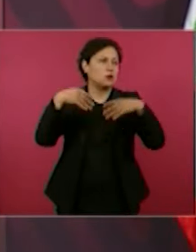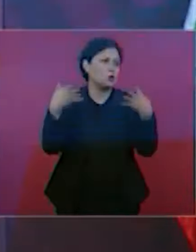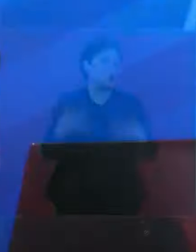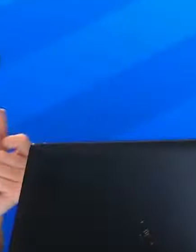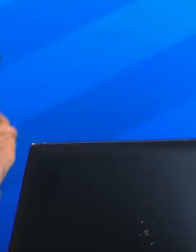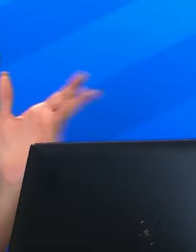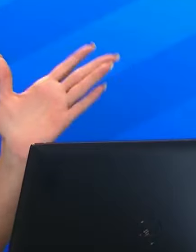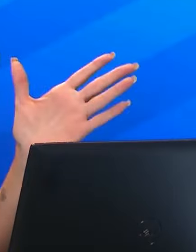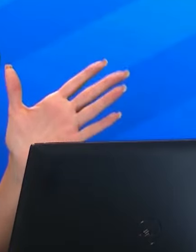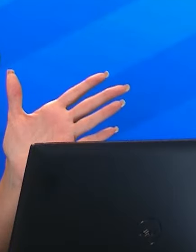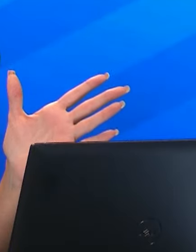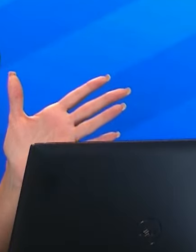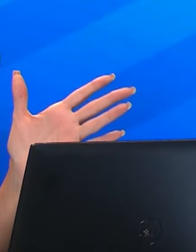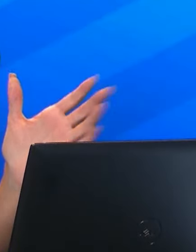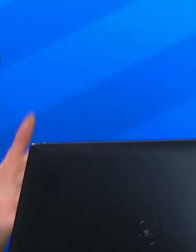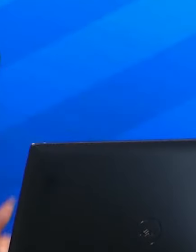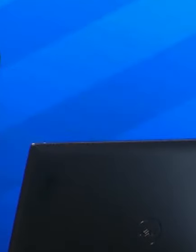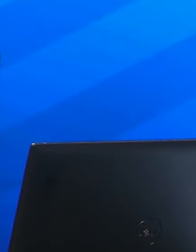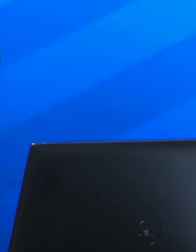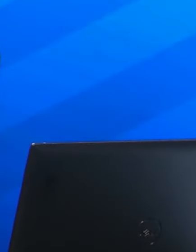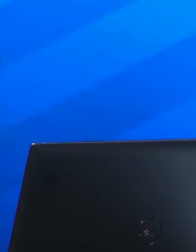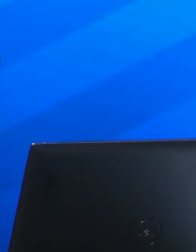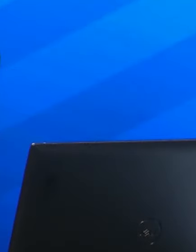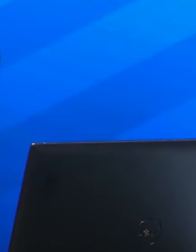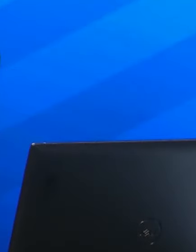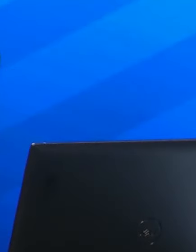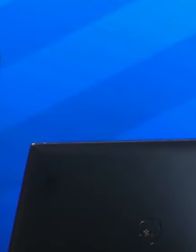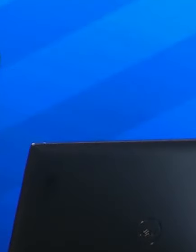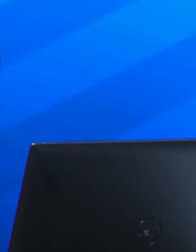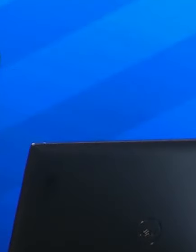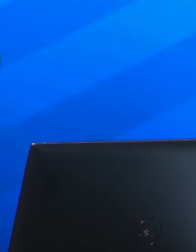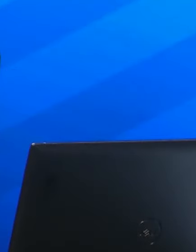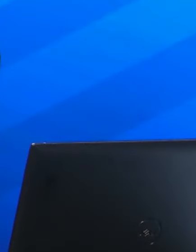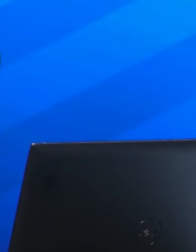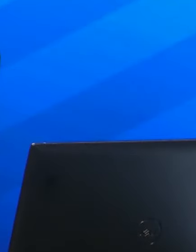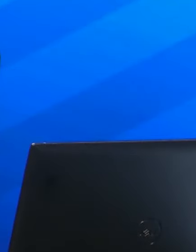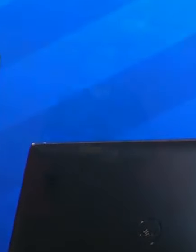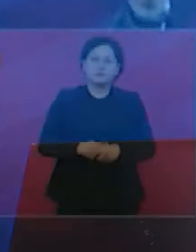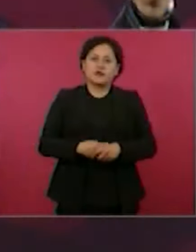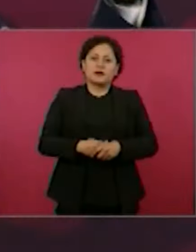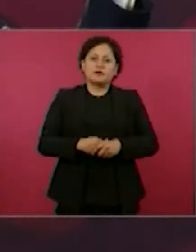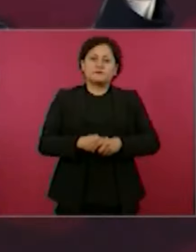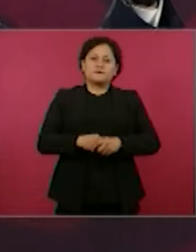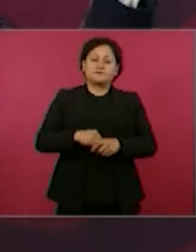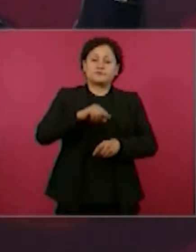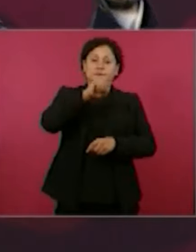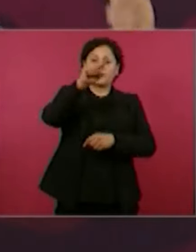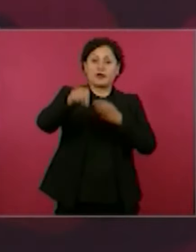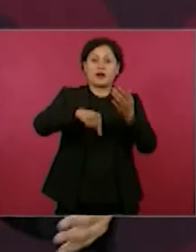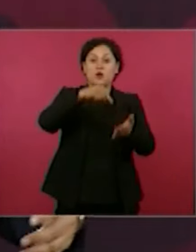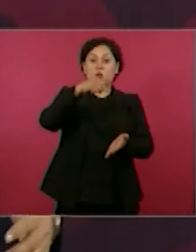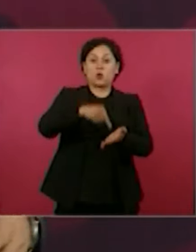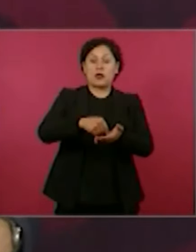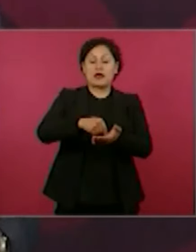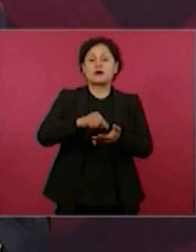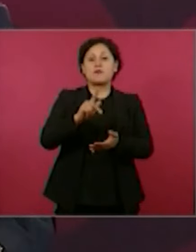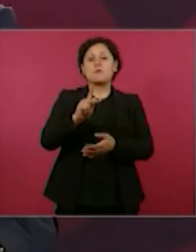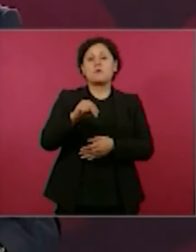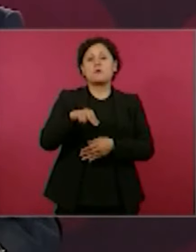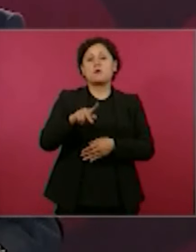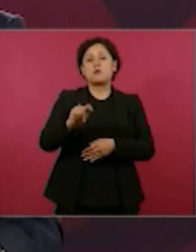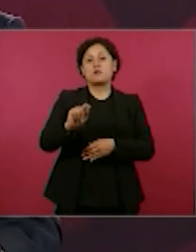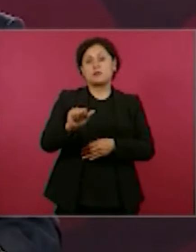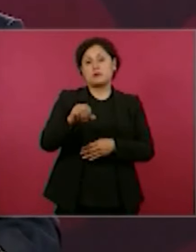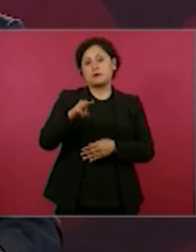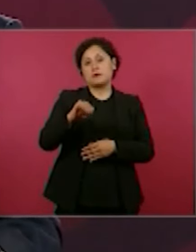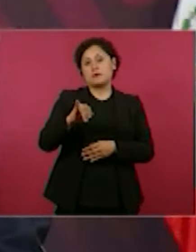Alejandro Moreno dijo, aquí estoy, puesto. Sí, y entonces pues que se genera el debate. Ojo, se genera el debate entre el segundo y